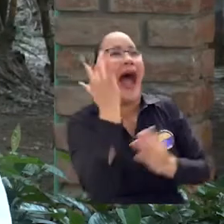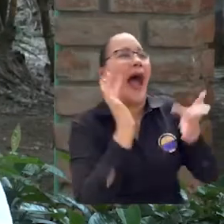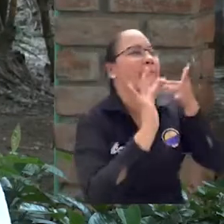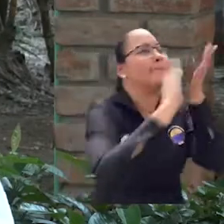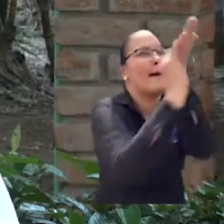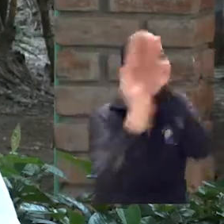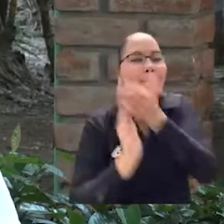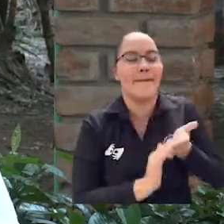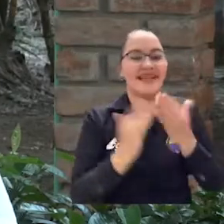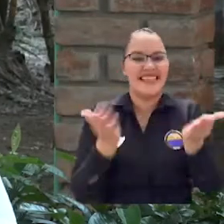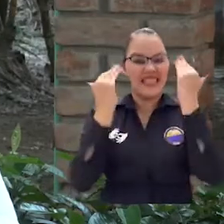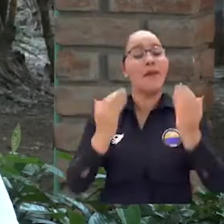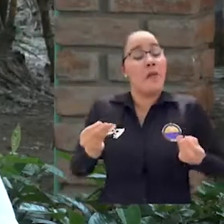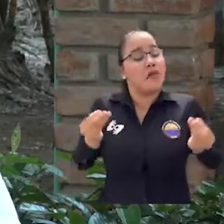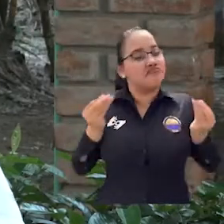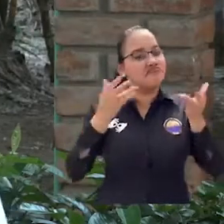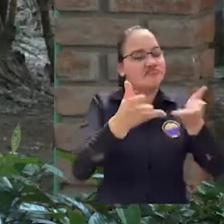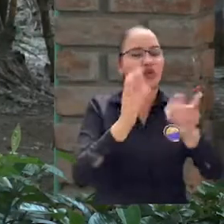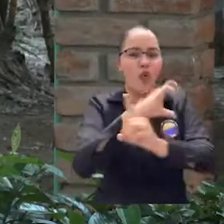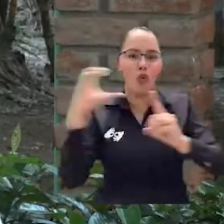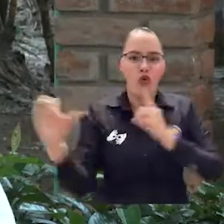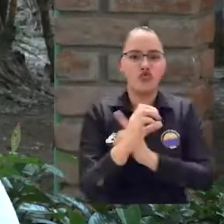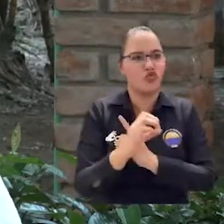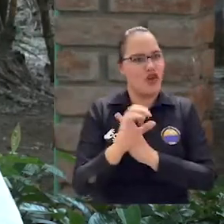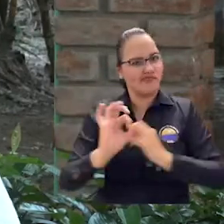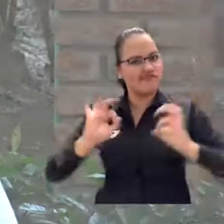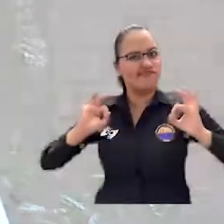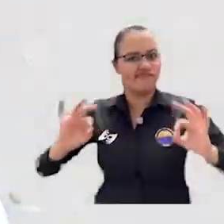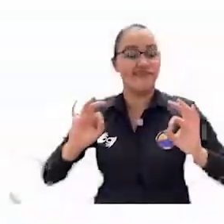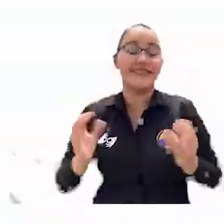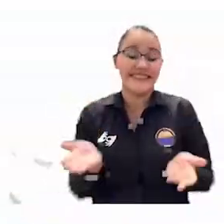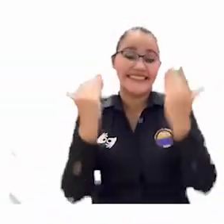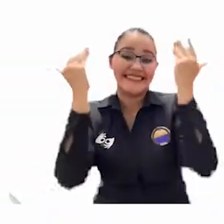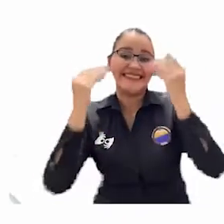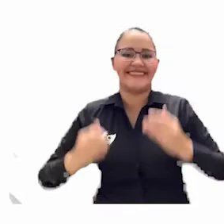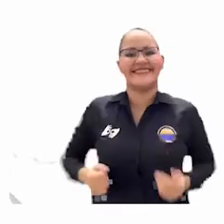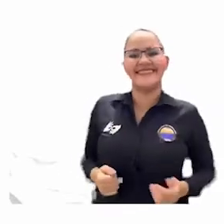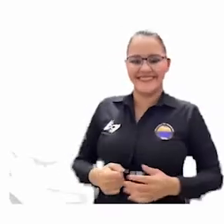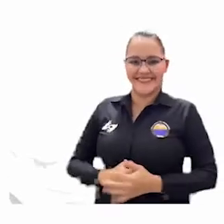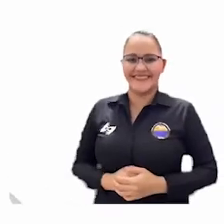aportarle a todo el tema cultural en el banco y a la revisión estructural del edificio.